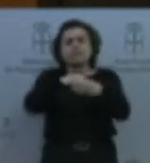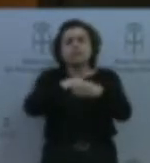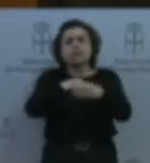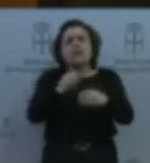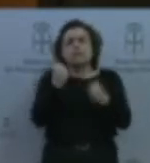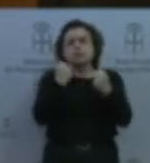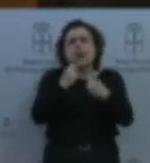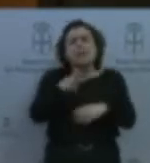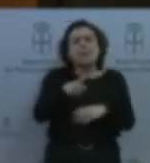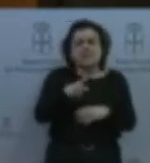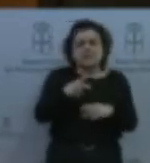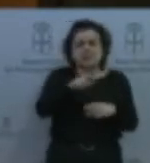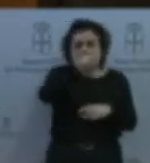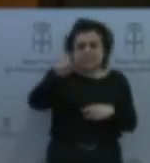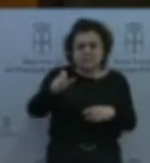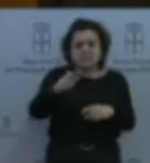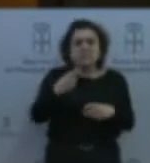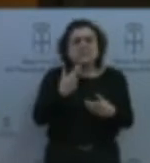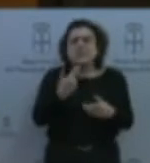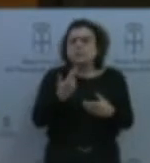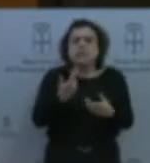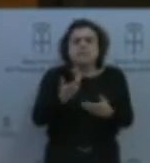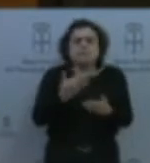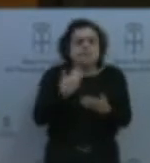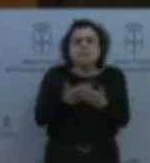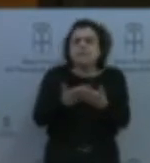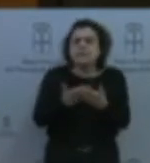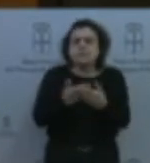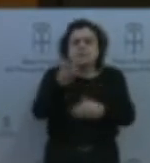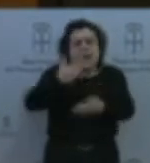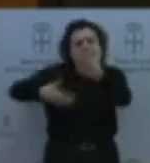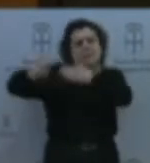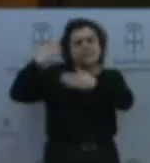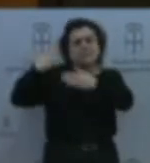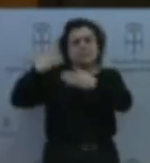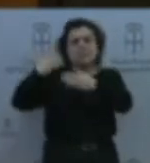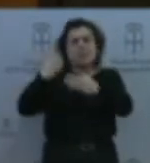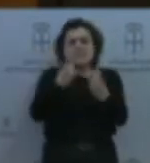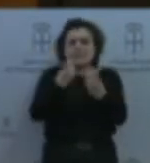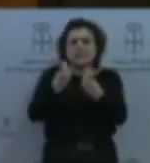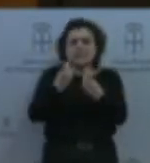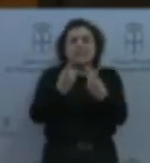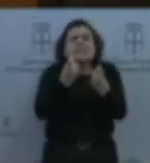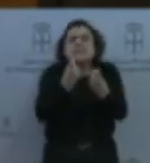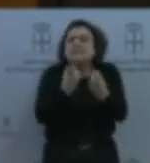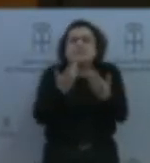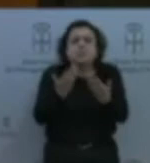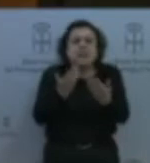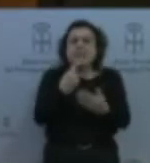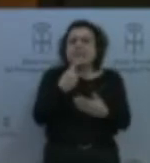acariciada a la que nada más falta poner el ramo, la fecha. Repito, tenemos el qué, tenemos el